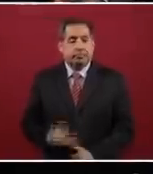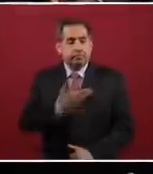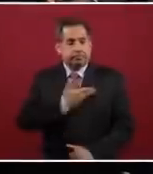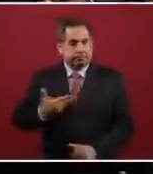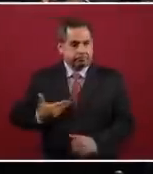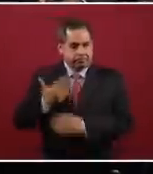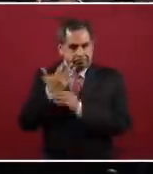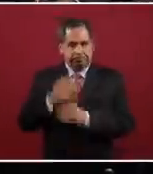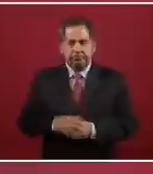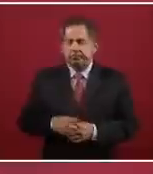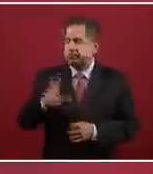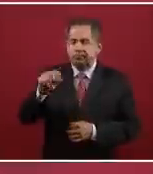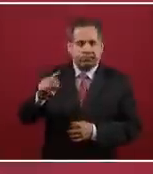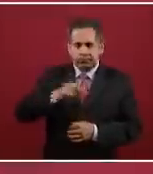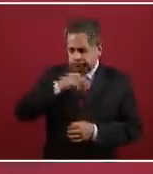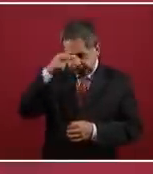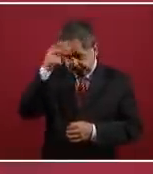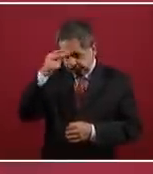malinterpretarse.